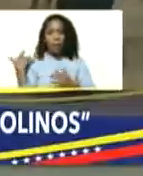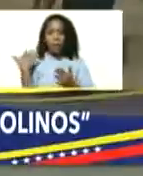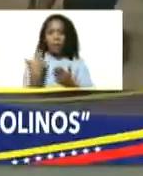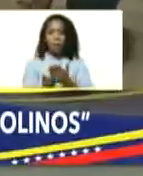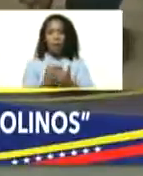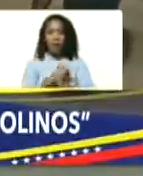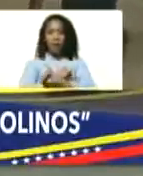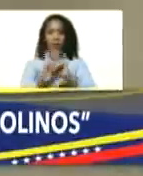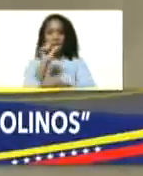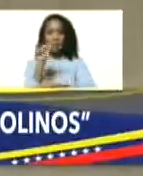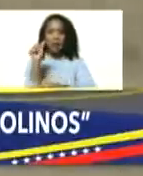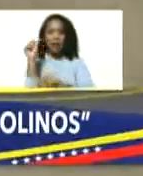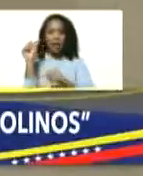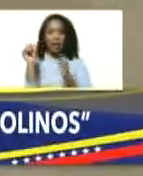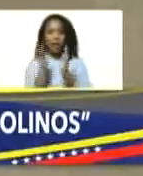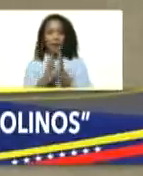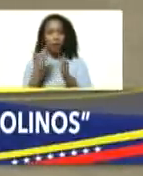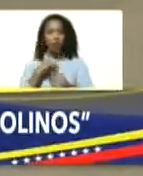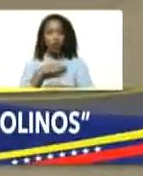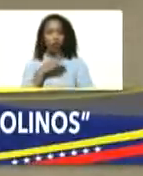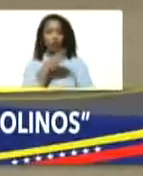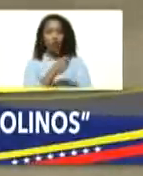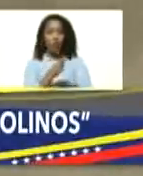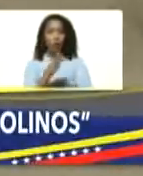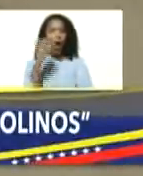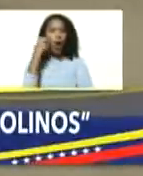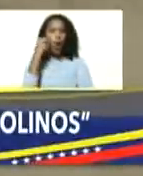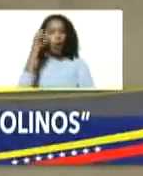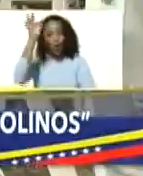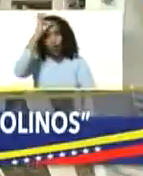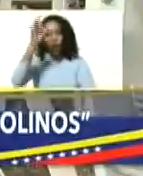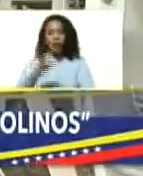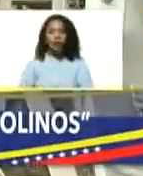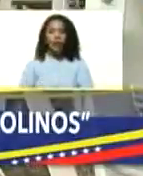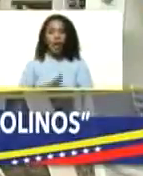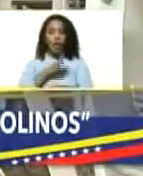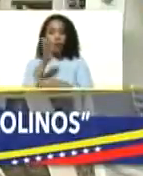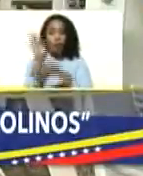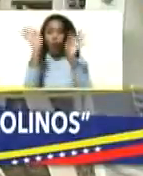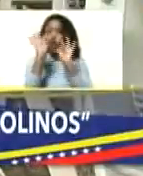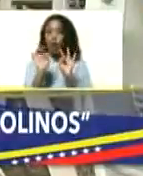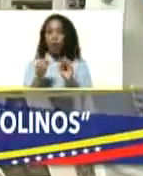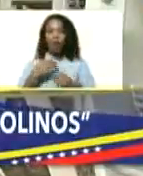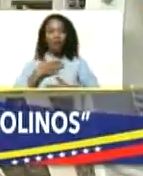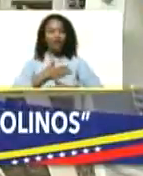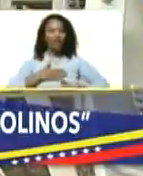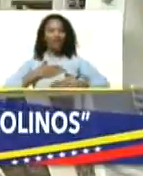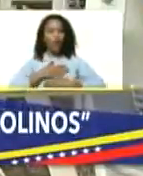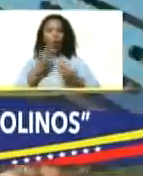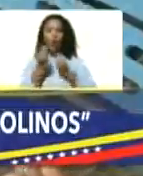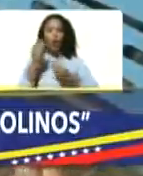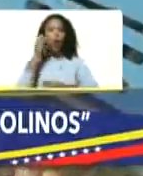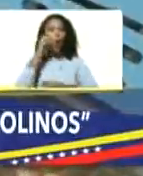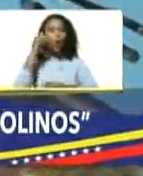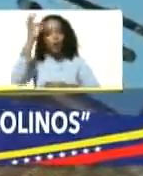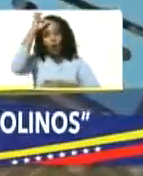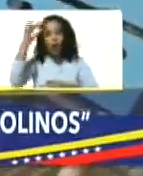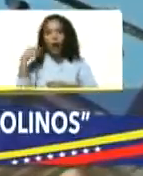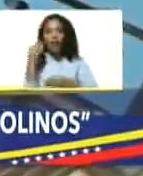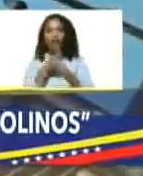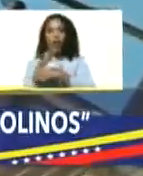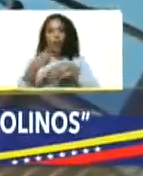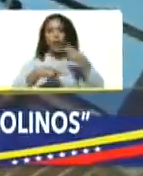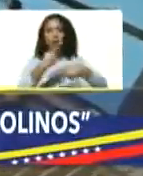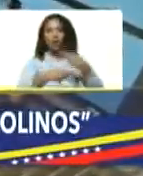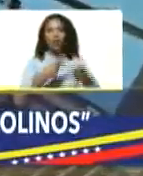la semana santa cuando fuimos a la colonia tovar mismo de una manera muy agradable como la colonia tovar produce es un